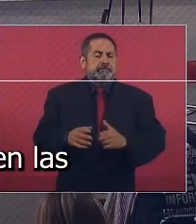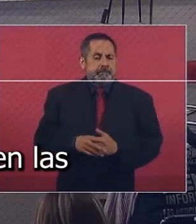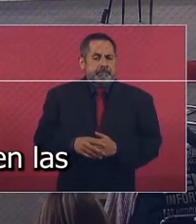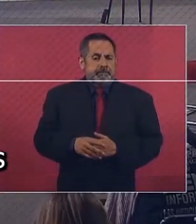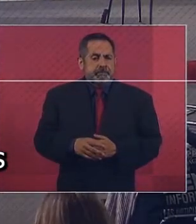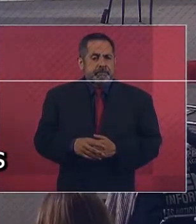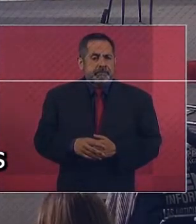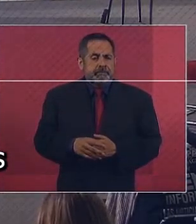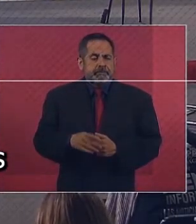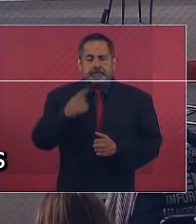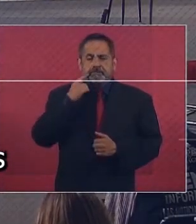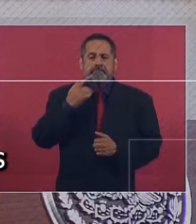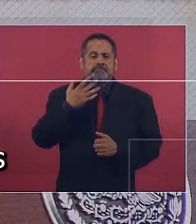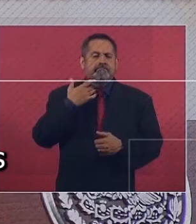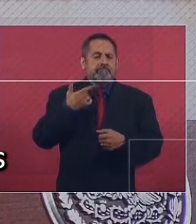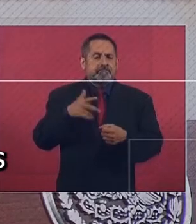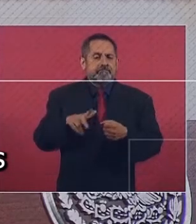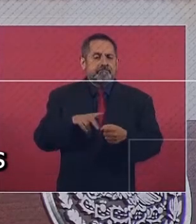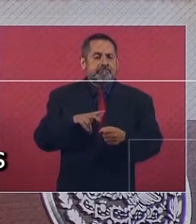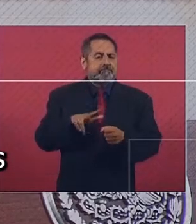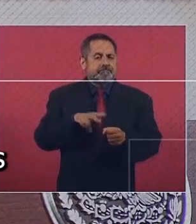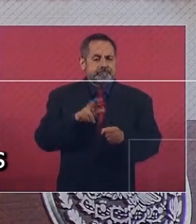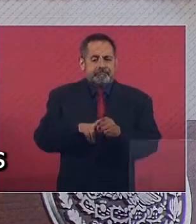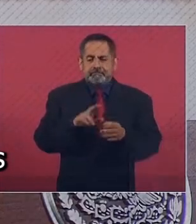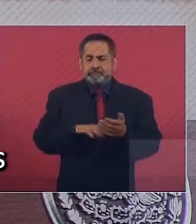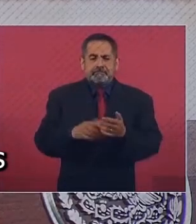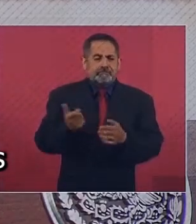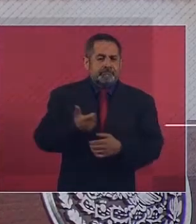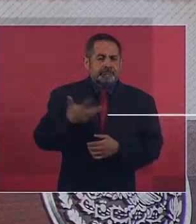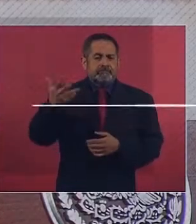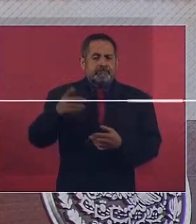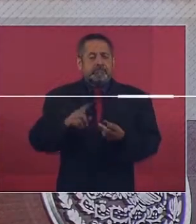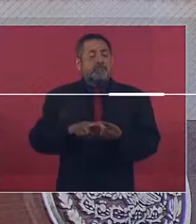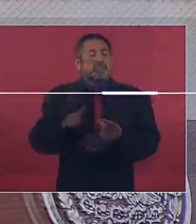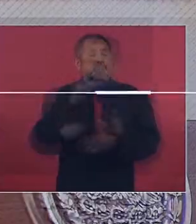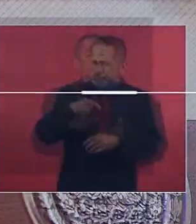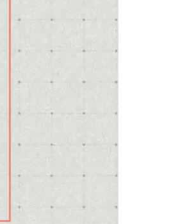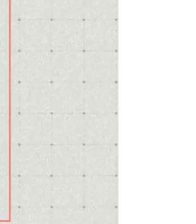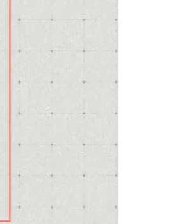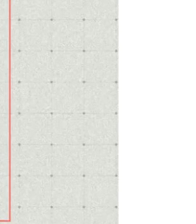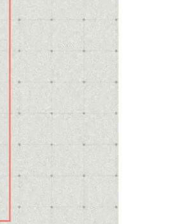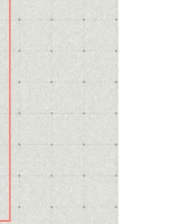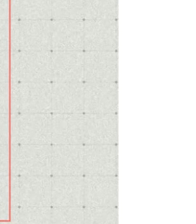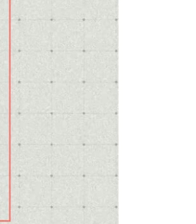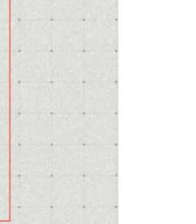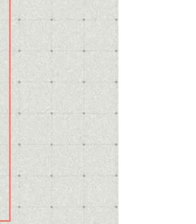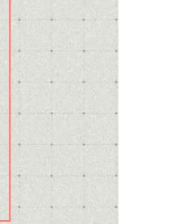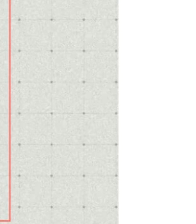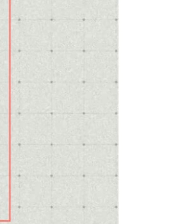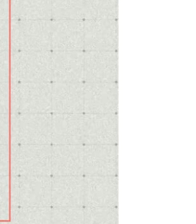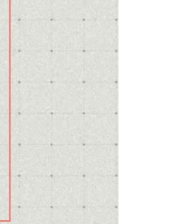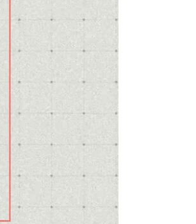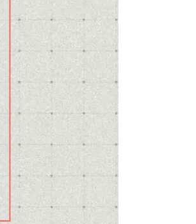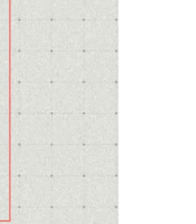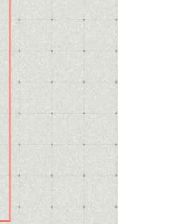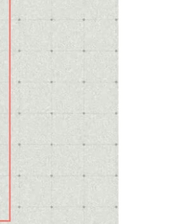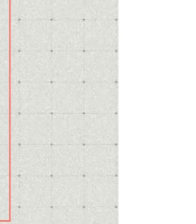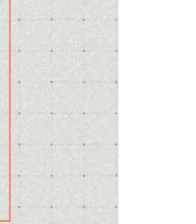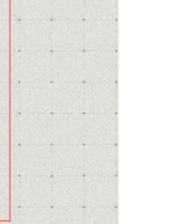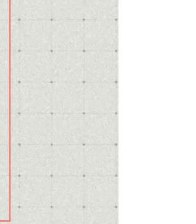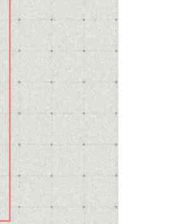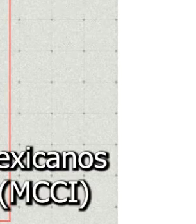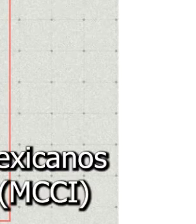conferencias mañaneras exhibiendo las tranzas de otros empresarios gasolineros. Ahora, el también exalcalde de